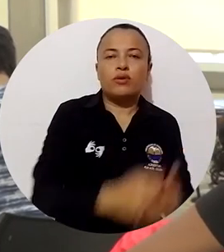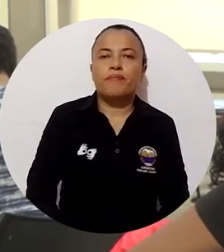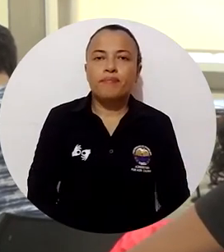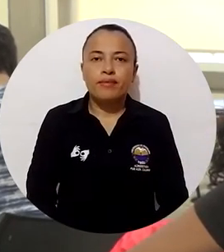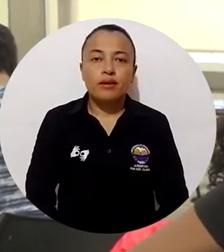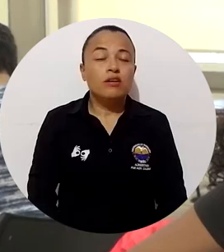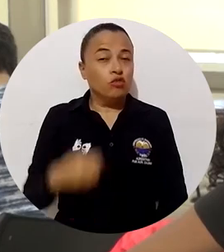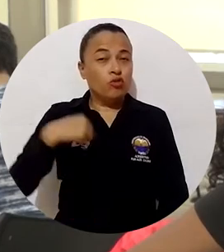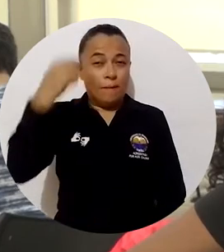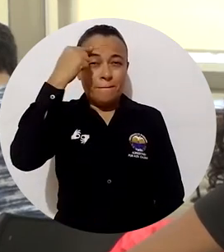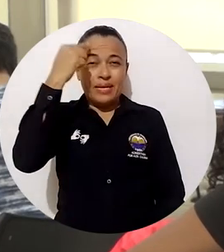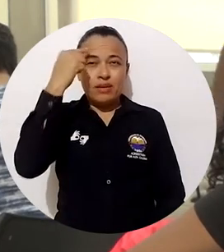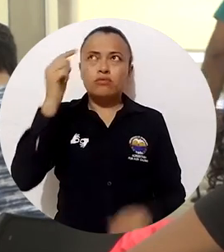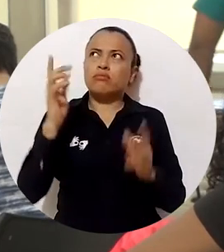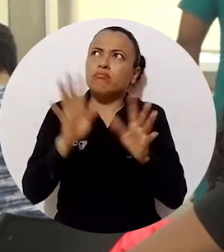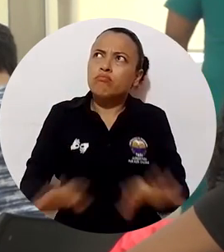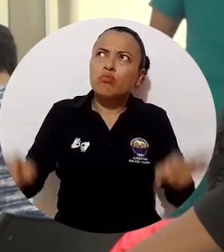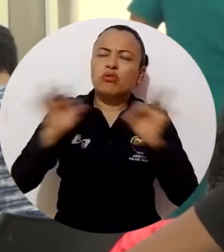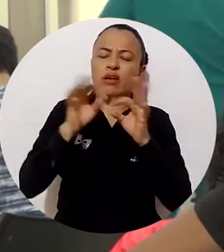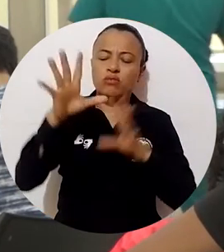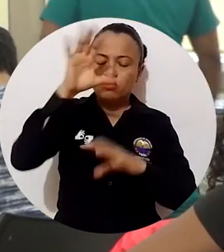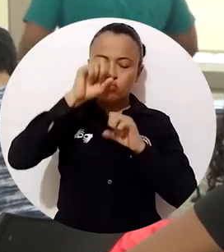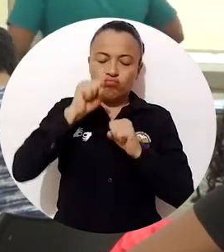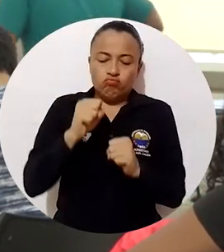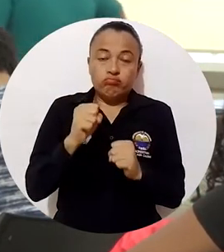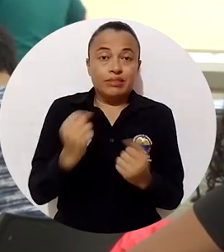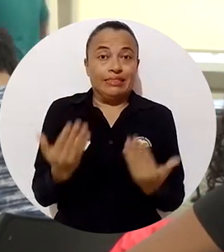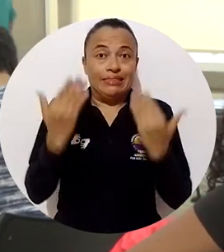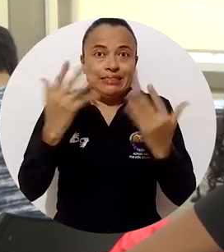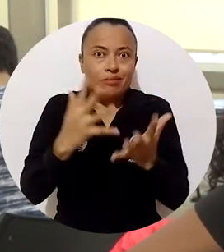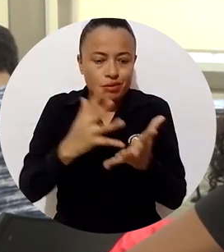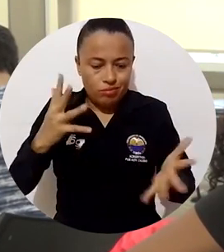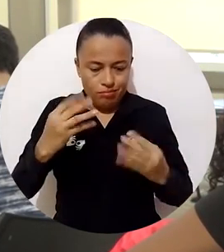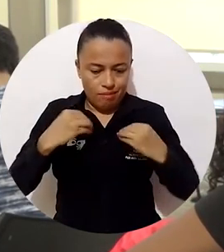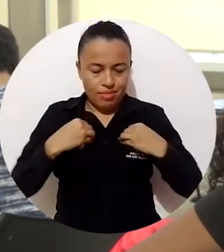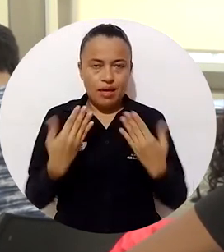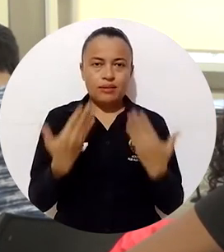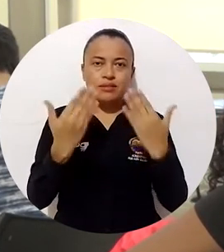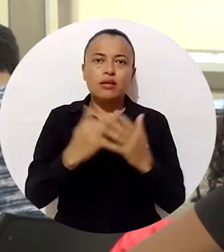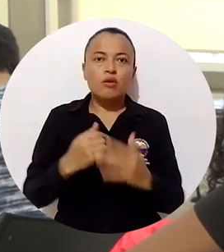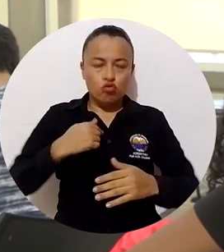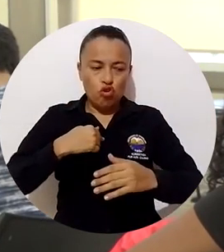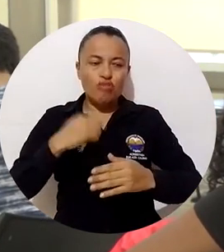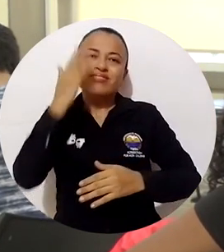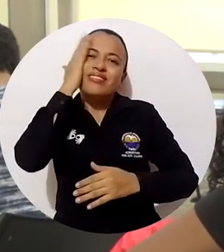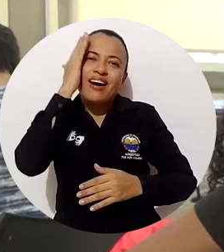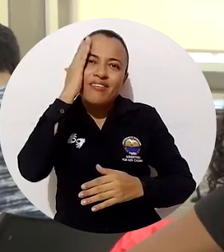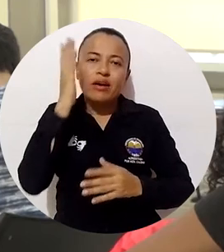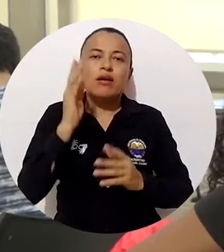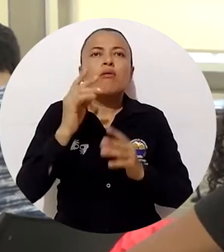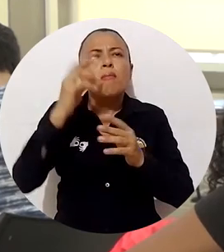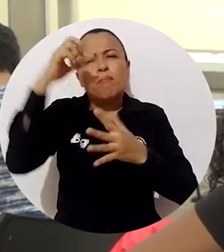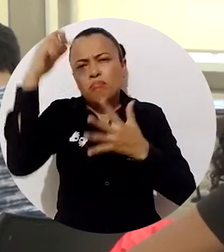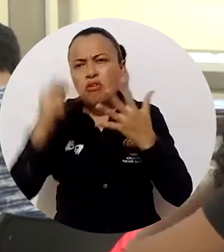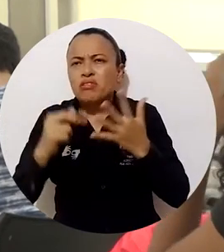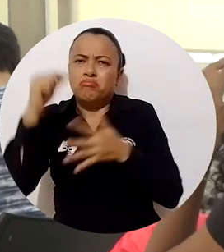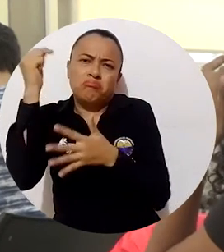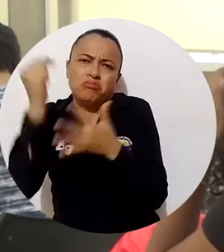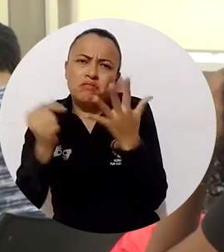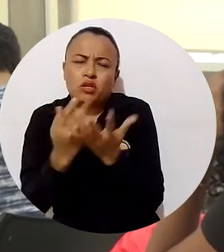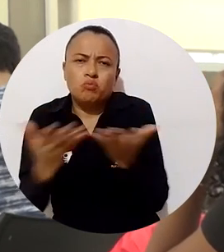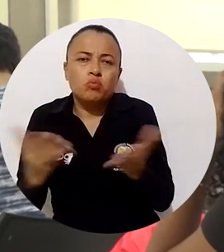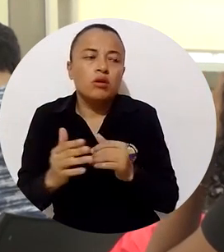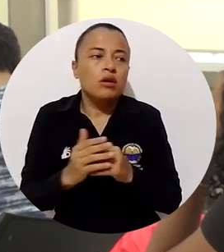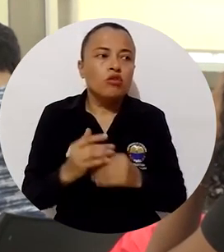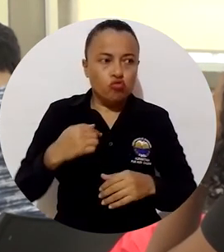a nivel profesional, el saber acerca de los primeros auxilios psicológicos y la intervención en crisis, ya que en